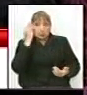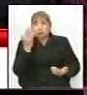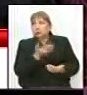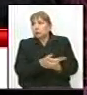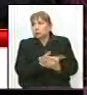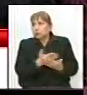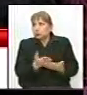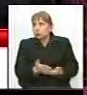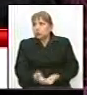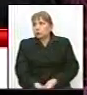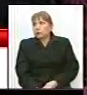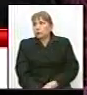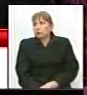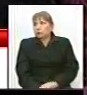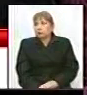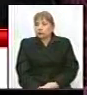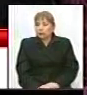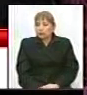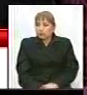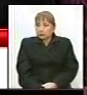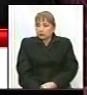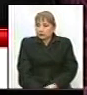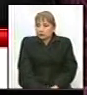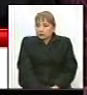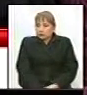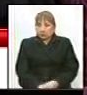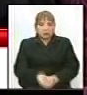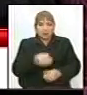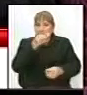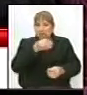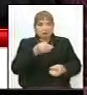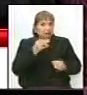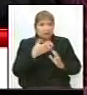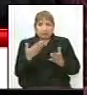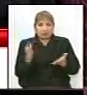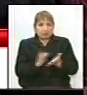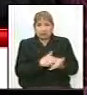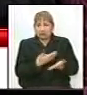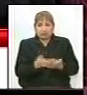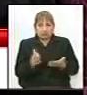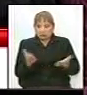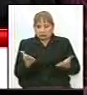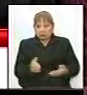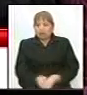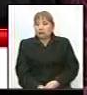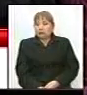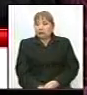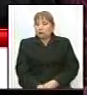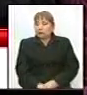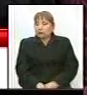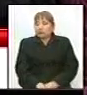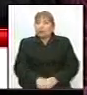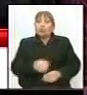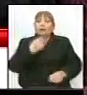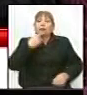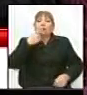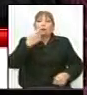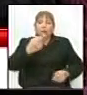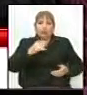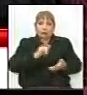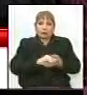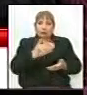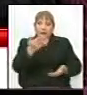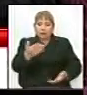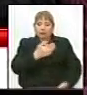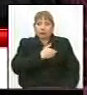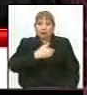estas aparentes denuncias. Formalmente no ha llegado, ¿ya? Y lo que quería destacar en segundo lugar, señor